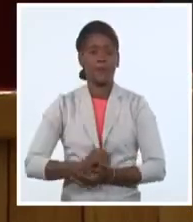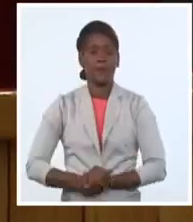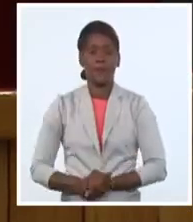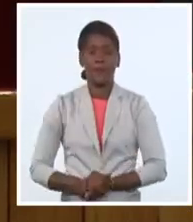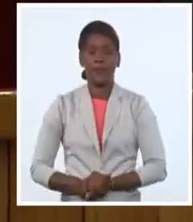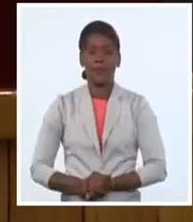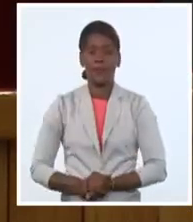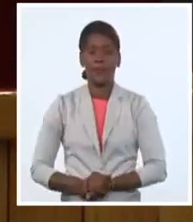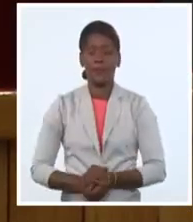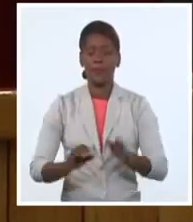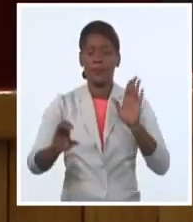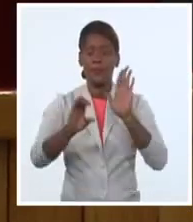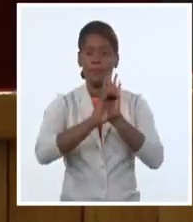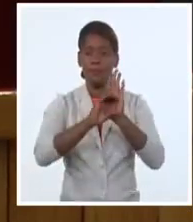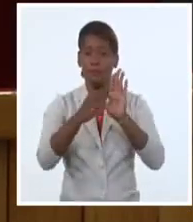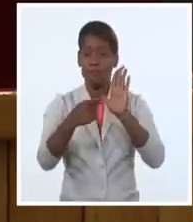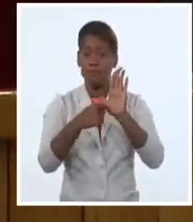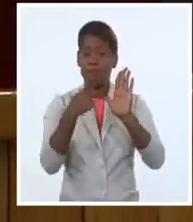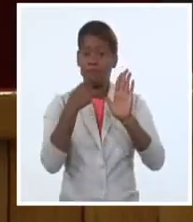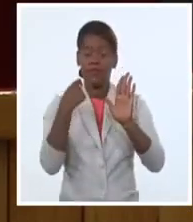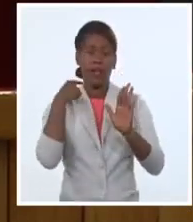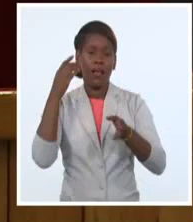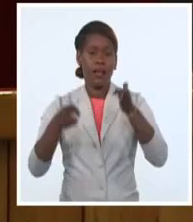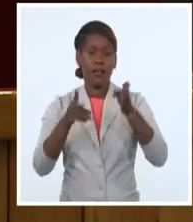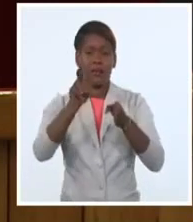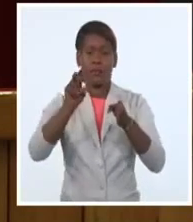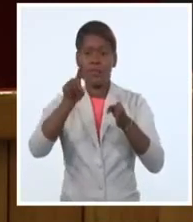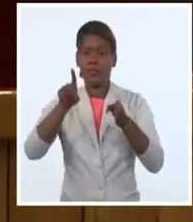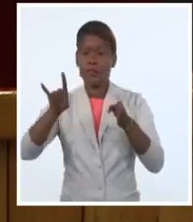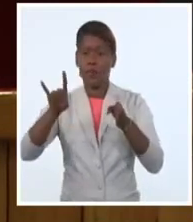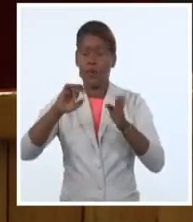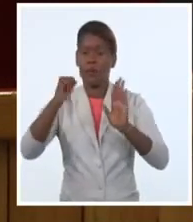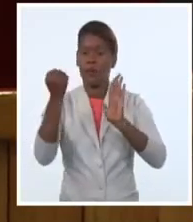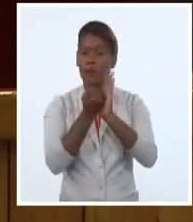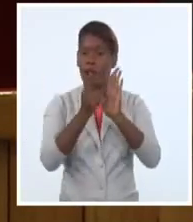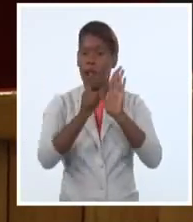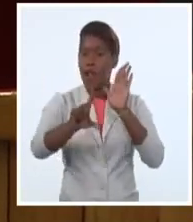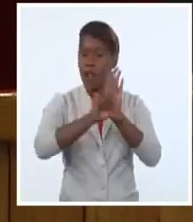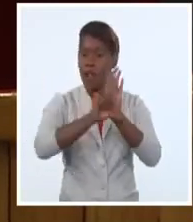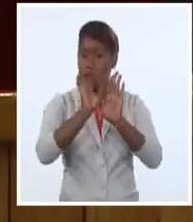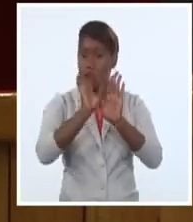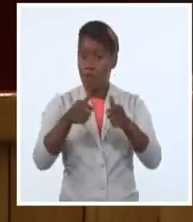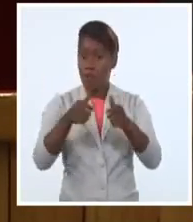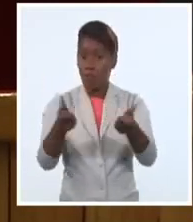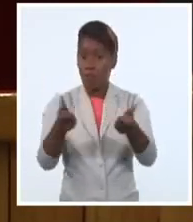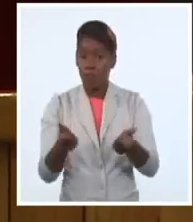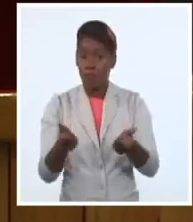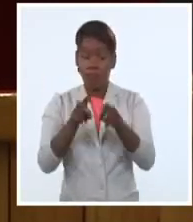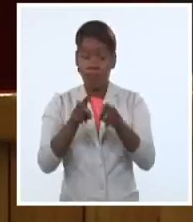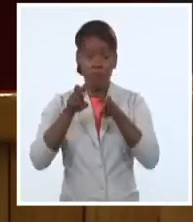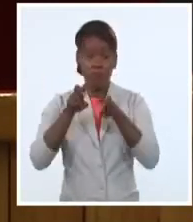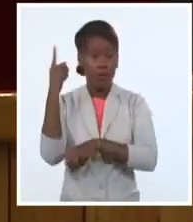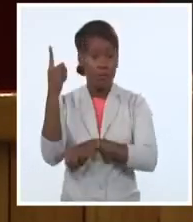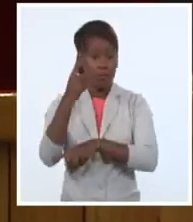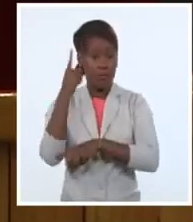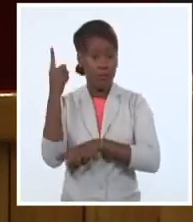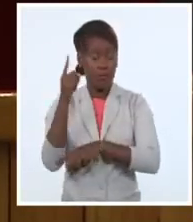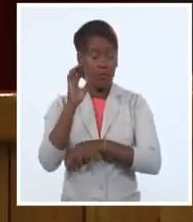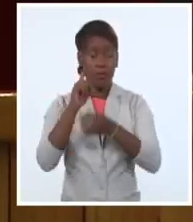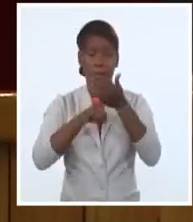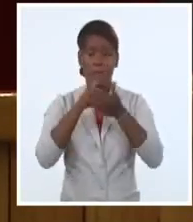la Constitución de la República de 2019 y las leyes aprobadas en la presente legislatura por la Asamblea Nacional del Poder